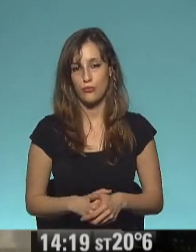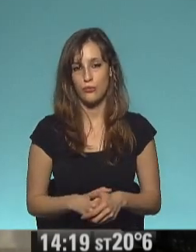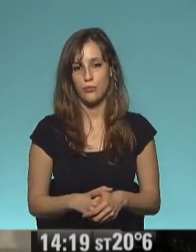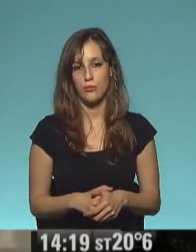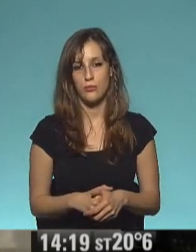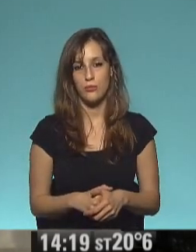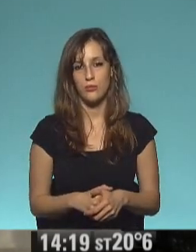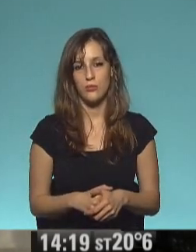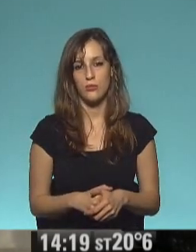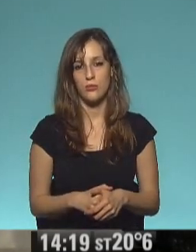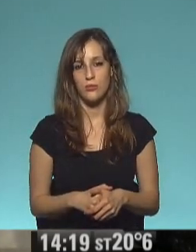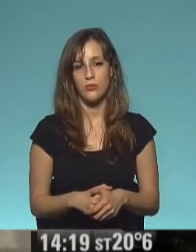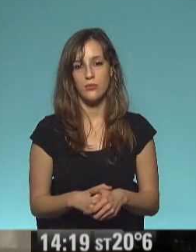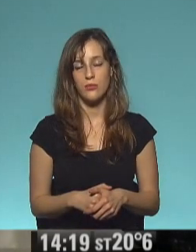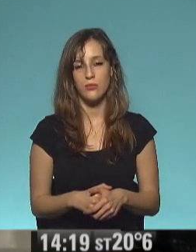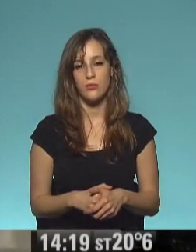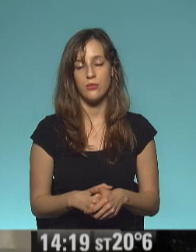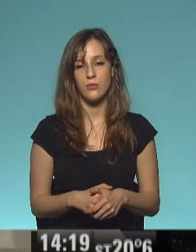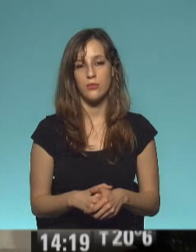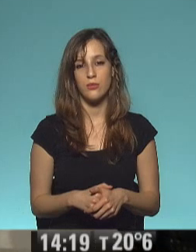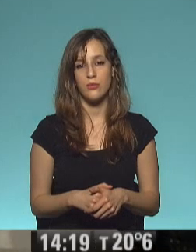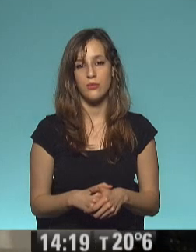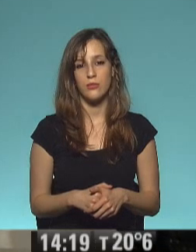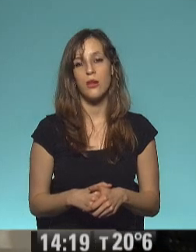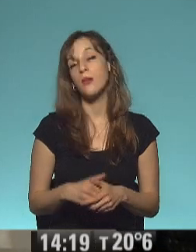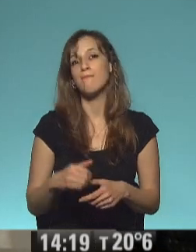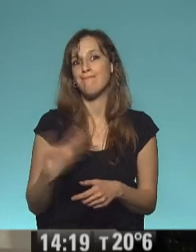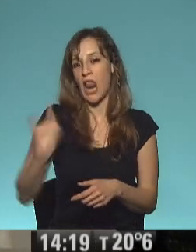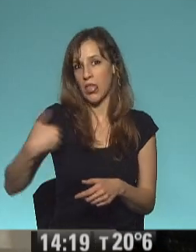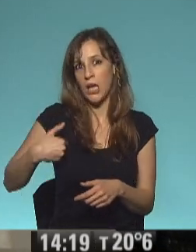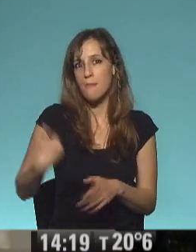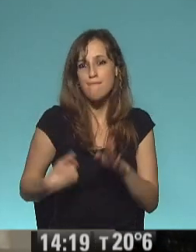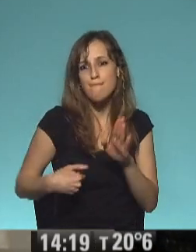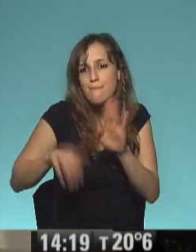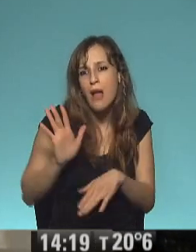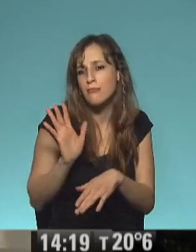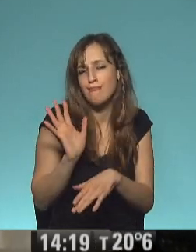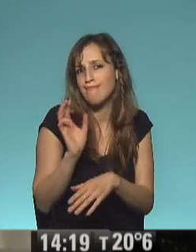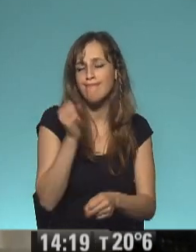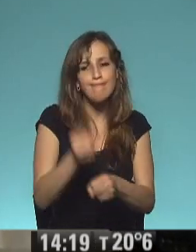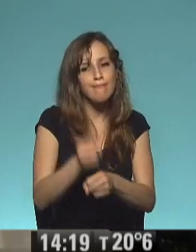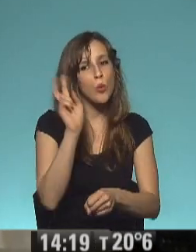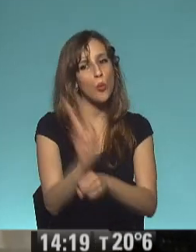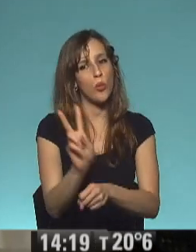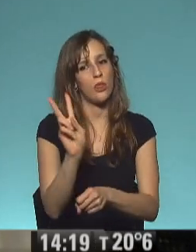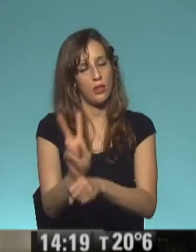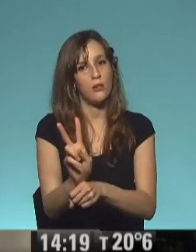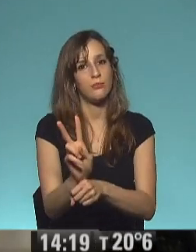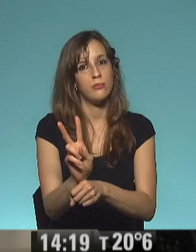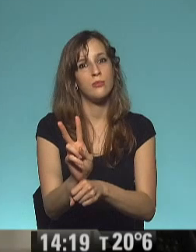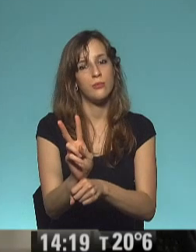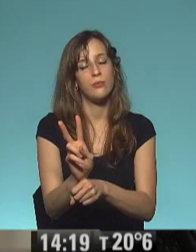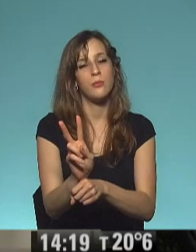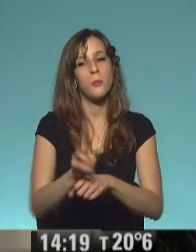que hay circulando en el mundo, que más ha preservado el empleo en la pandemia. Con lo cual yo tengo la expectativa de